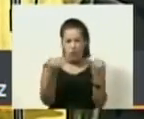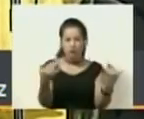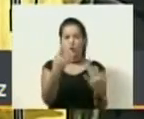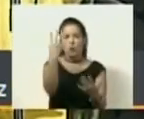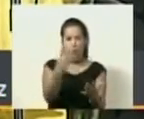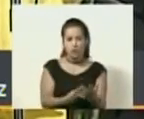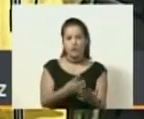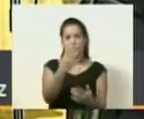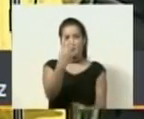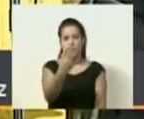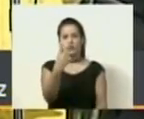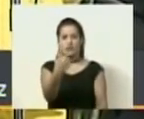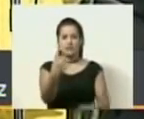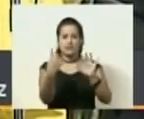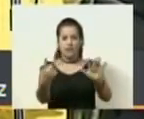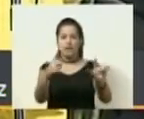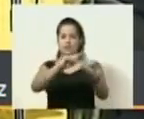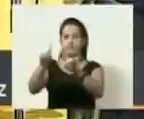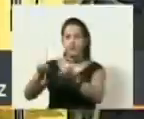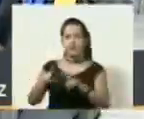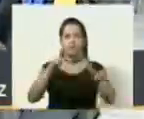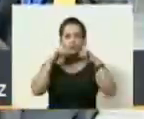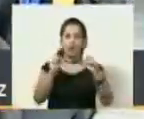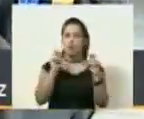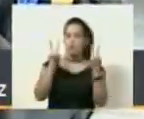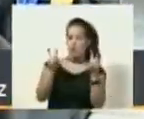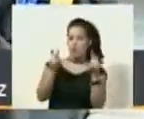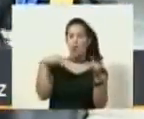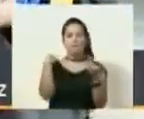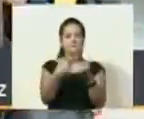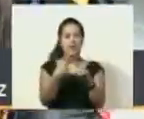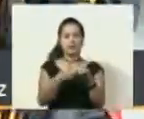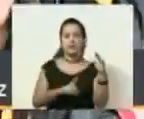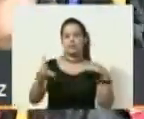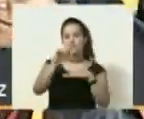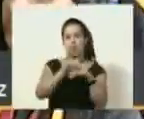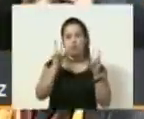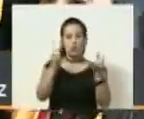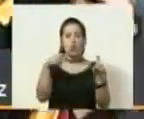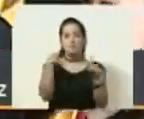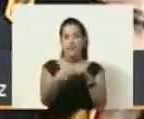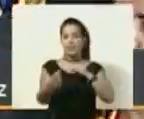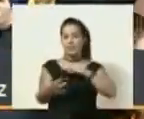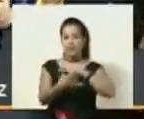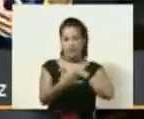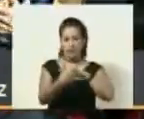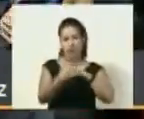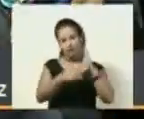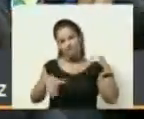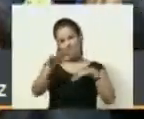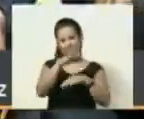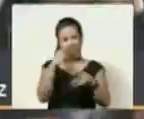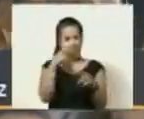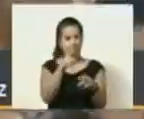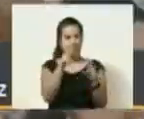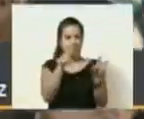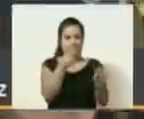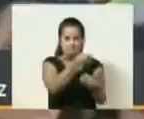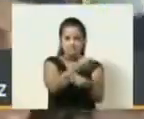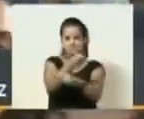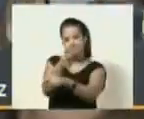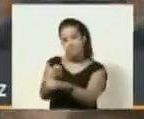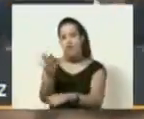4.416 nuevos profesionales, nuevos licenciados y nuevos técnicos superiores de la